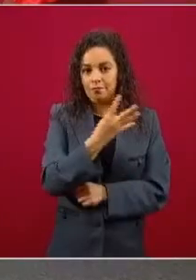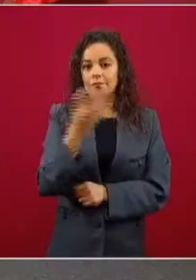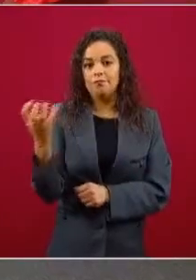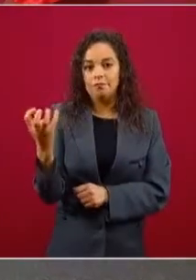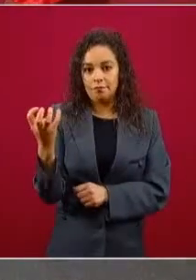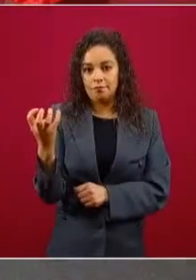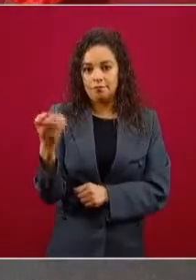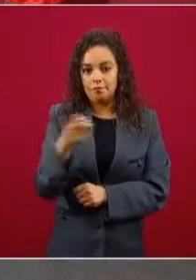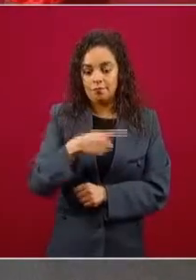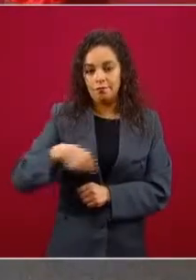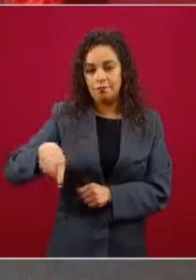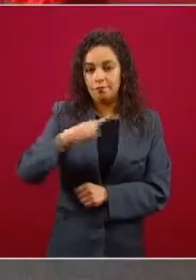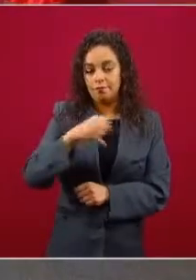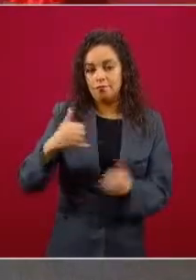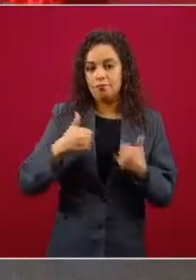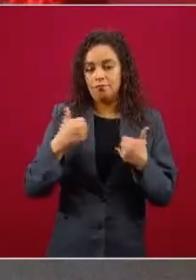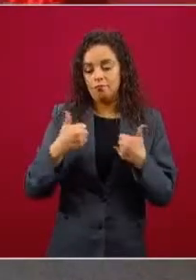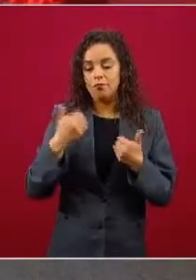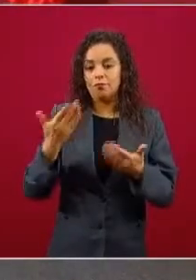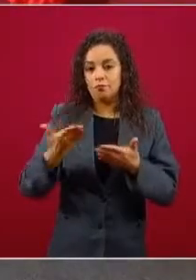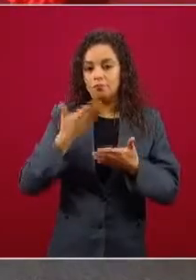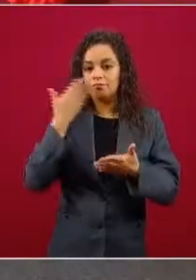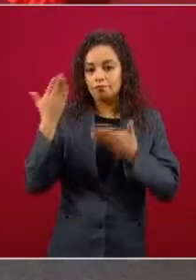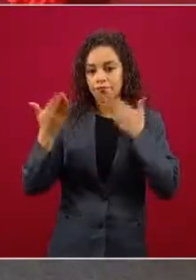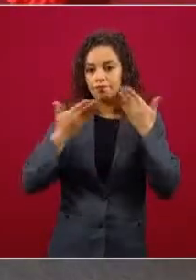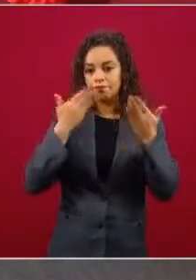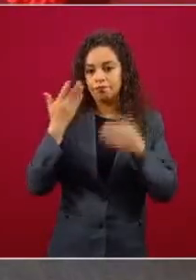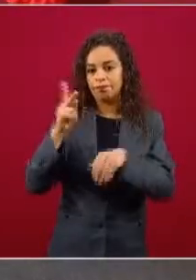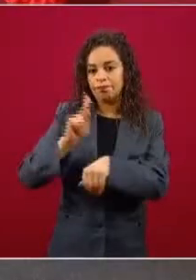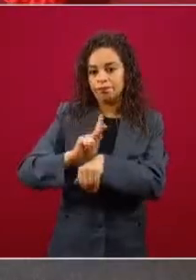a estudiantes de nivel superior,